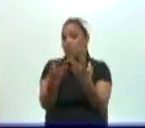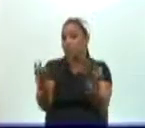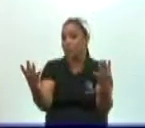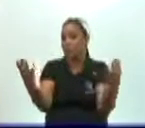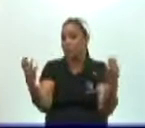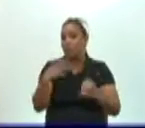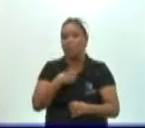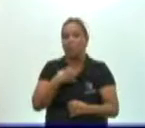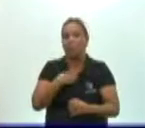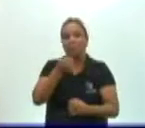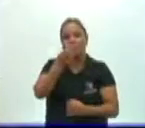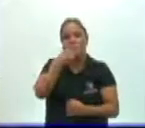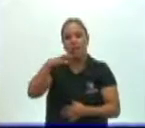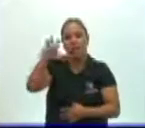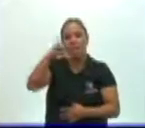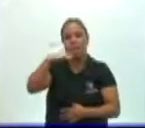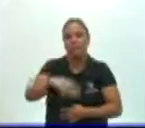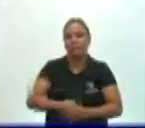tiene el continente.